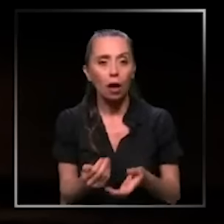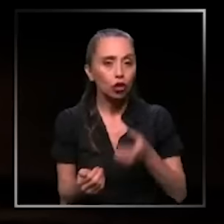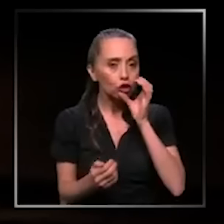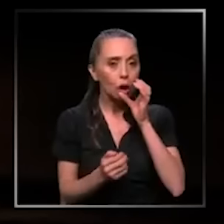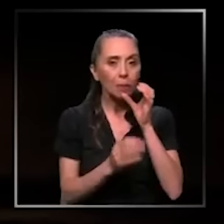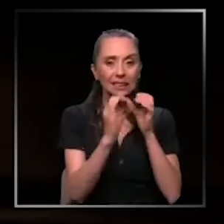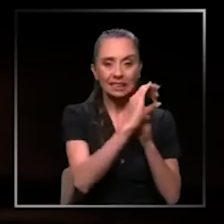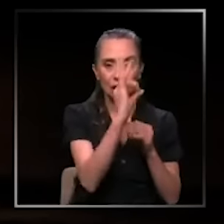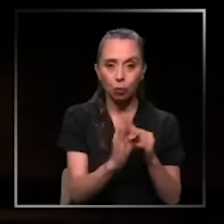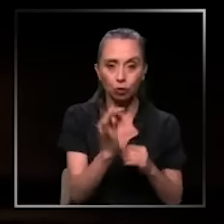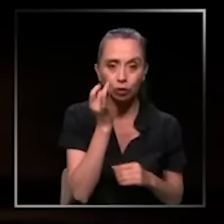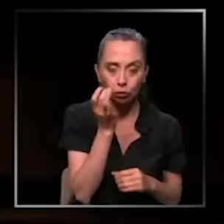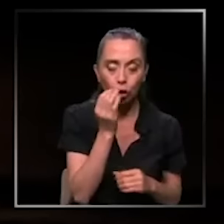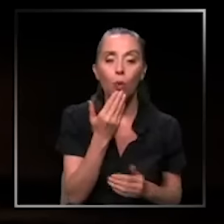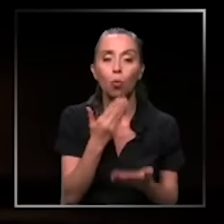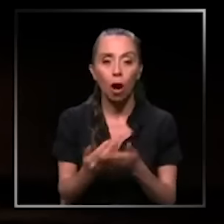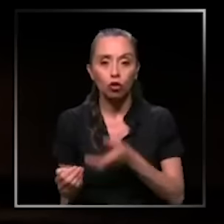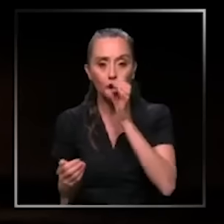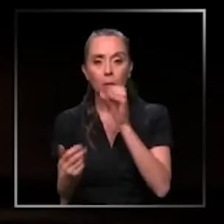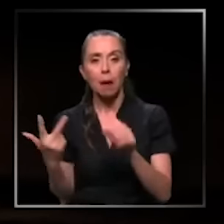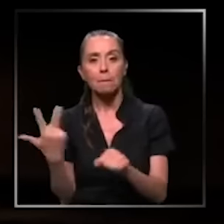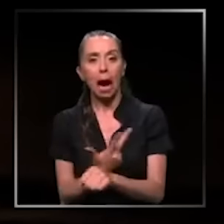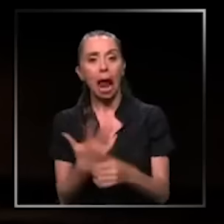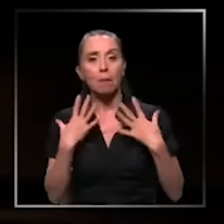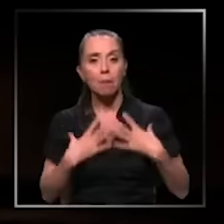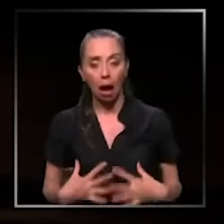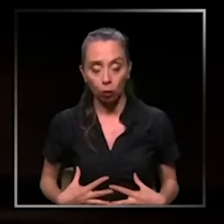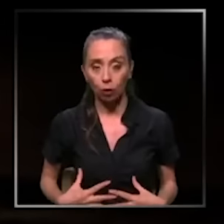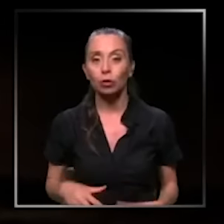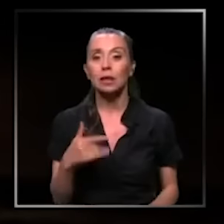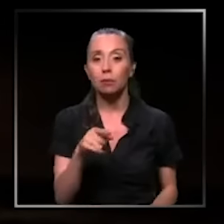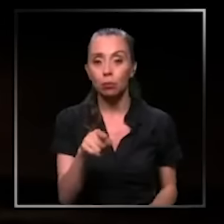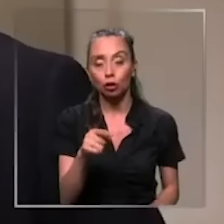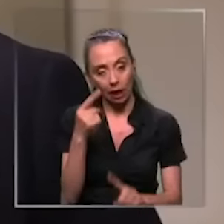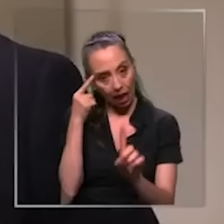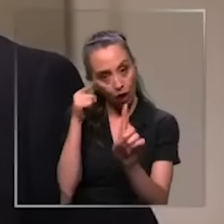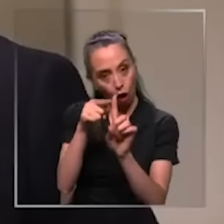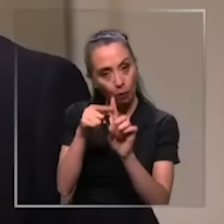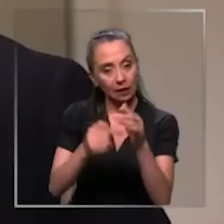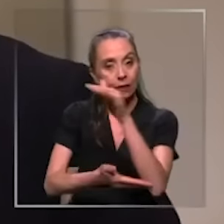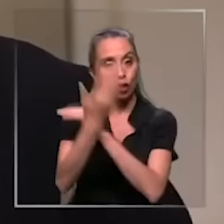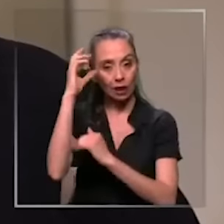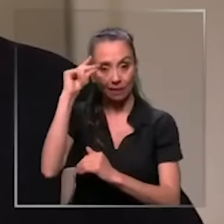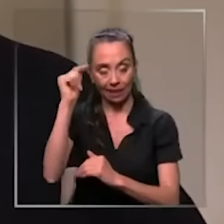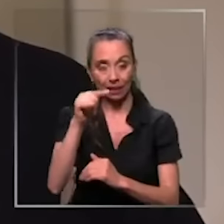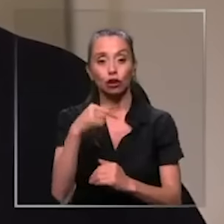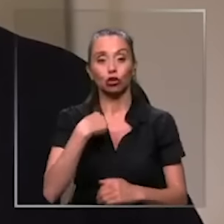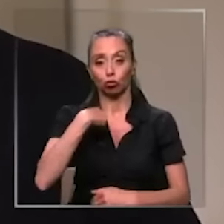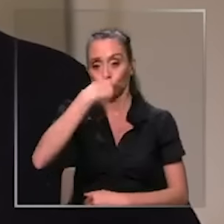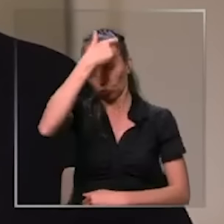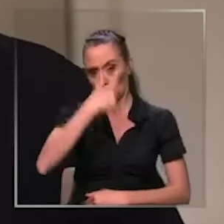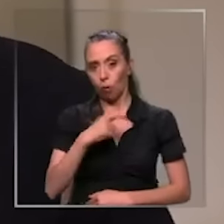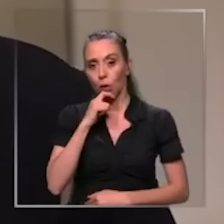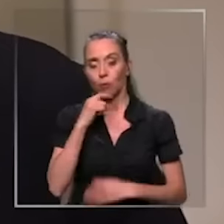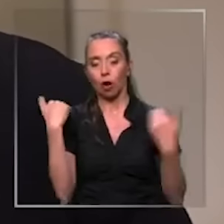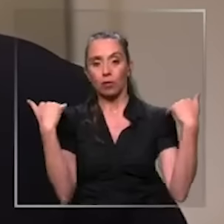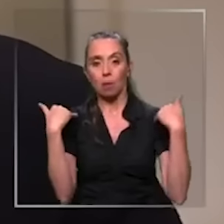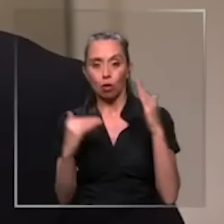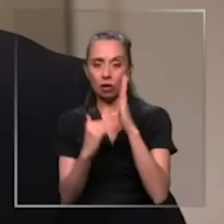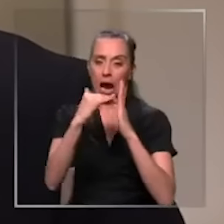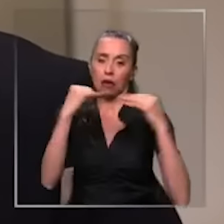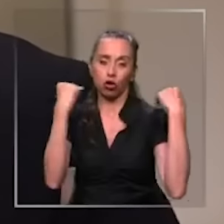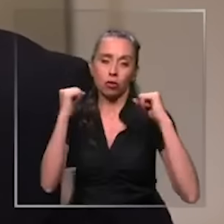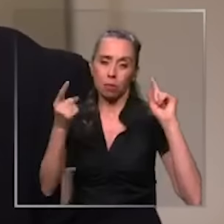y cuándo puede ser perjudicial? Lo importante es usarlo para el fin en el cual fueron creados. O sea, si yo soy un deportista de alto rendimiento, tengo